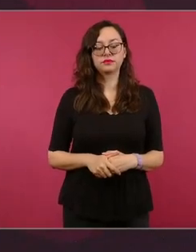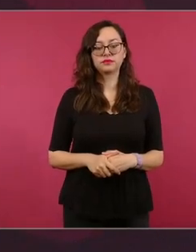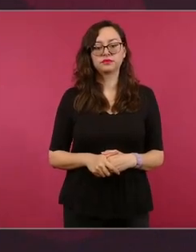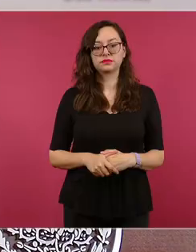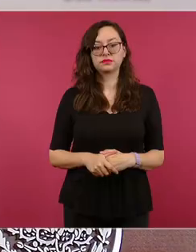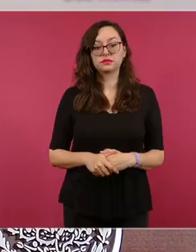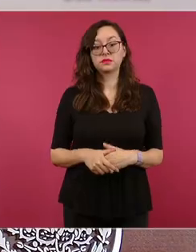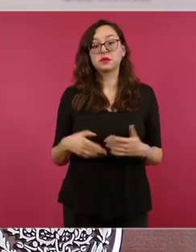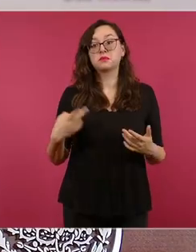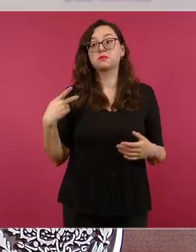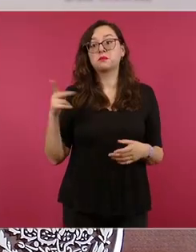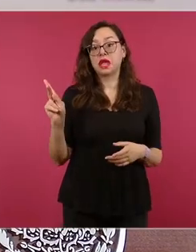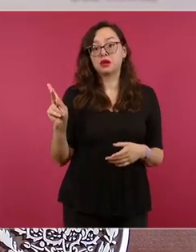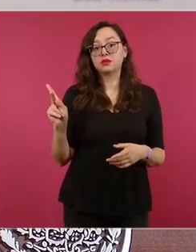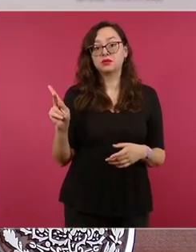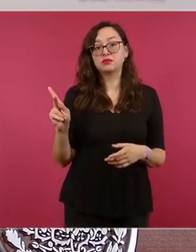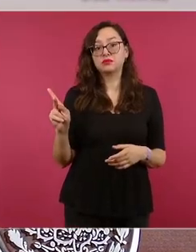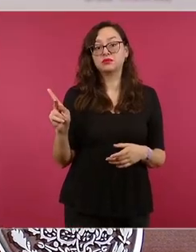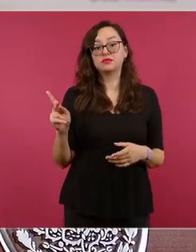sometidos